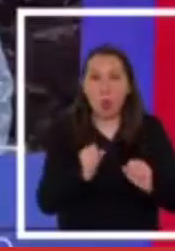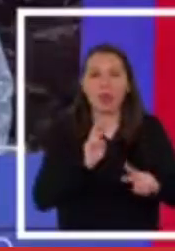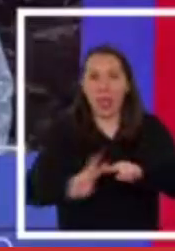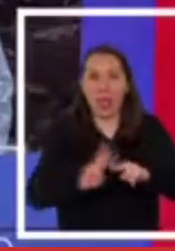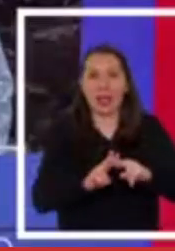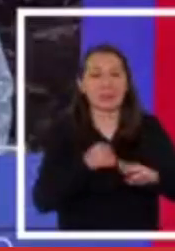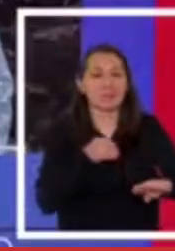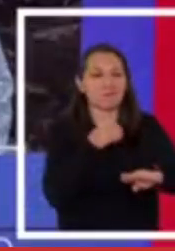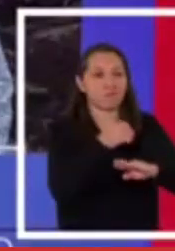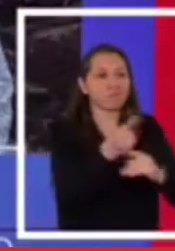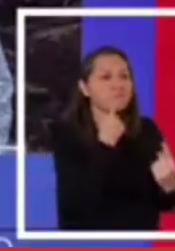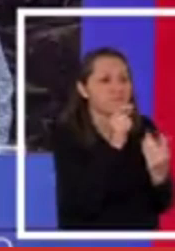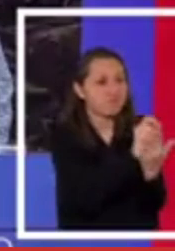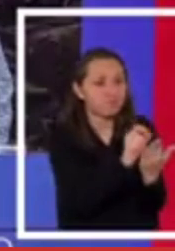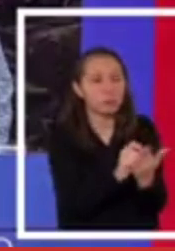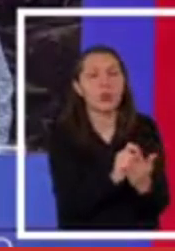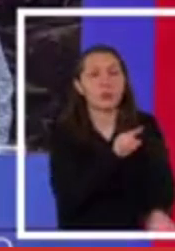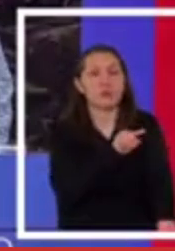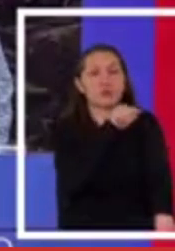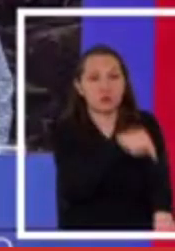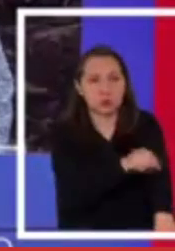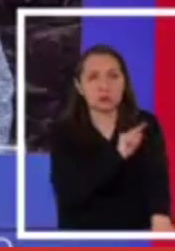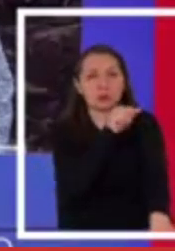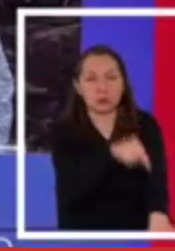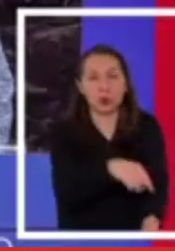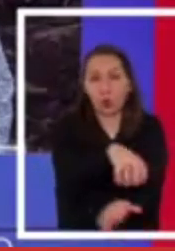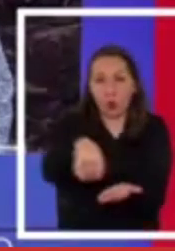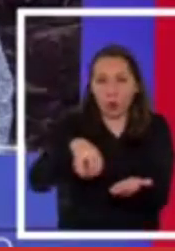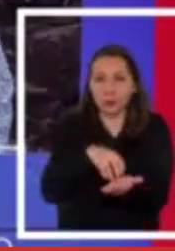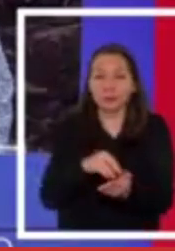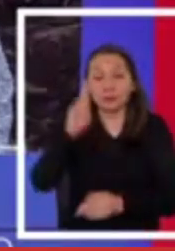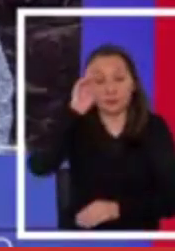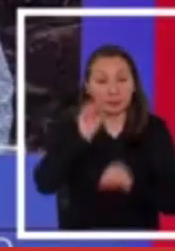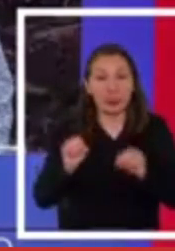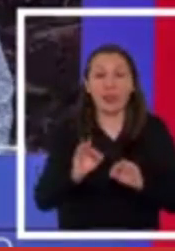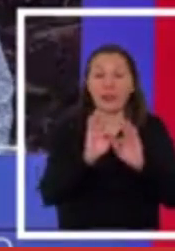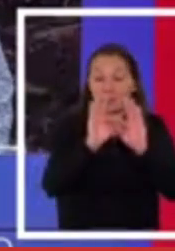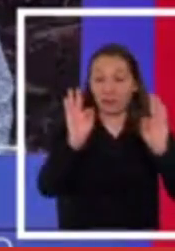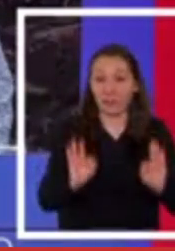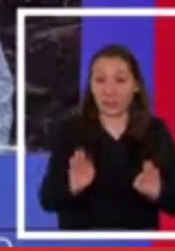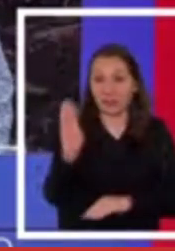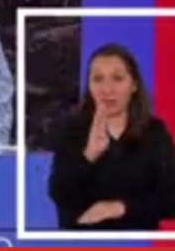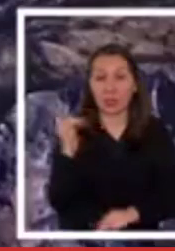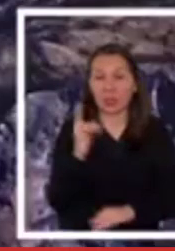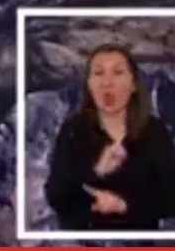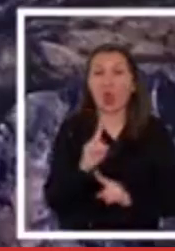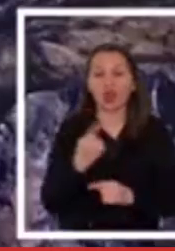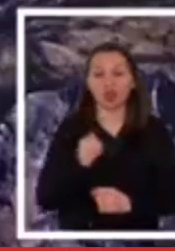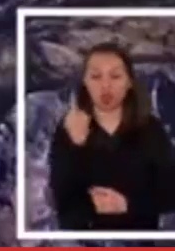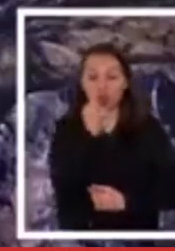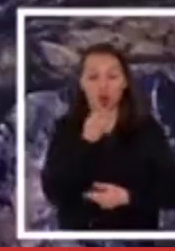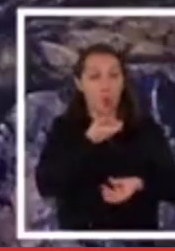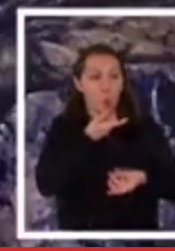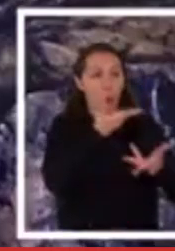de emergencia que se desplacen hacia esas comunas solo recordar que la ficha básica de emergencia no es un auto reporte